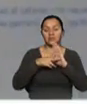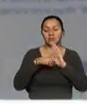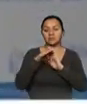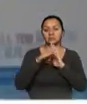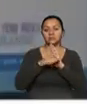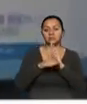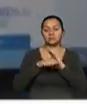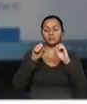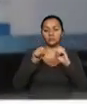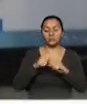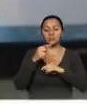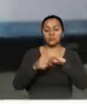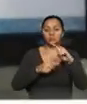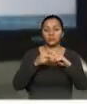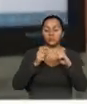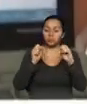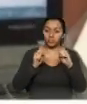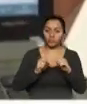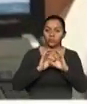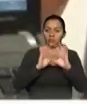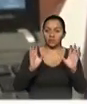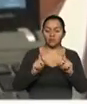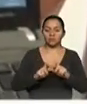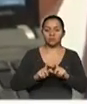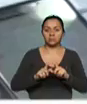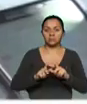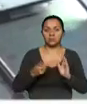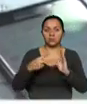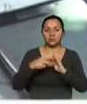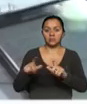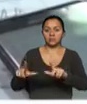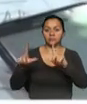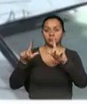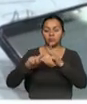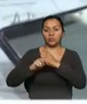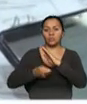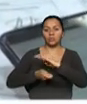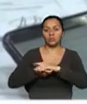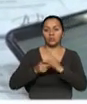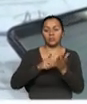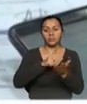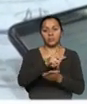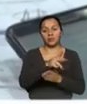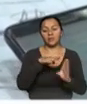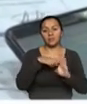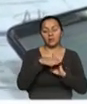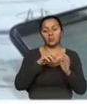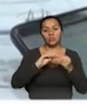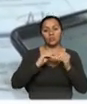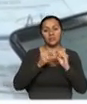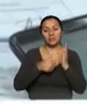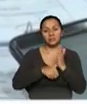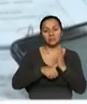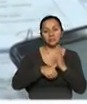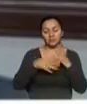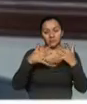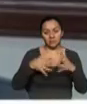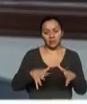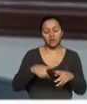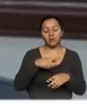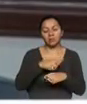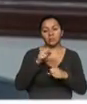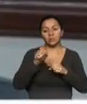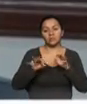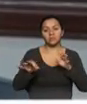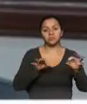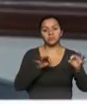el usuario pueda generar su código de pago y se acerque al banco con su número de cédula y